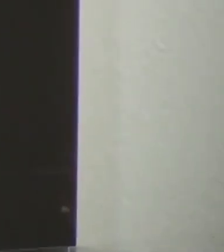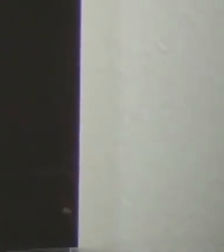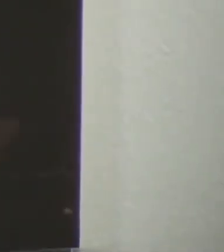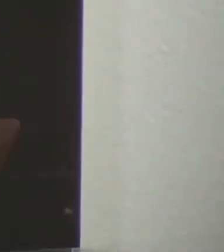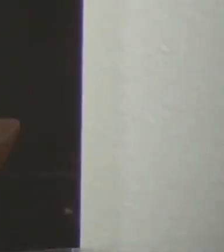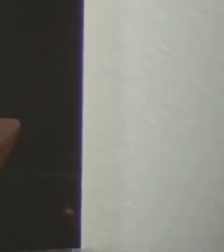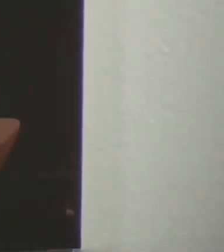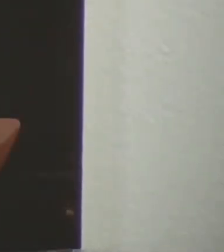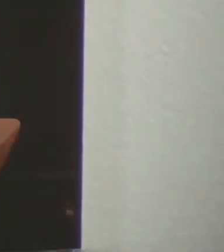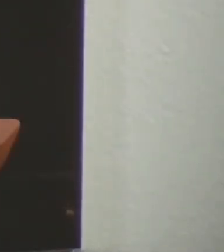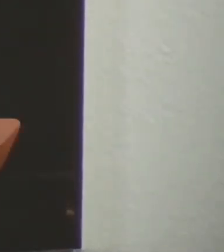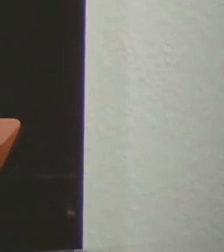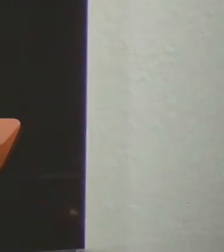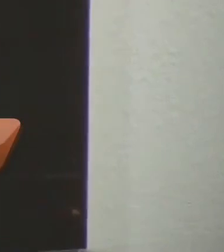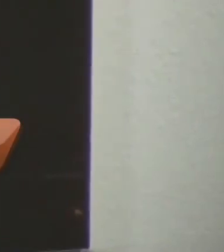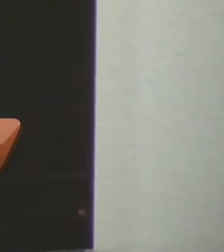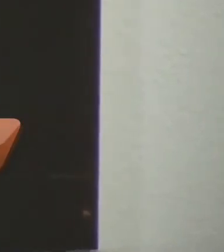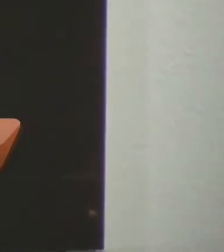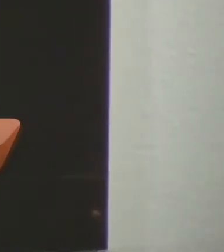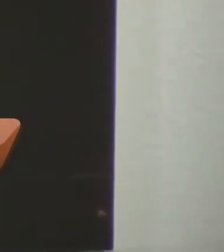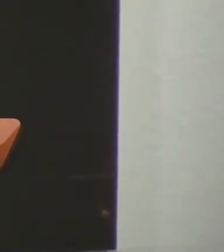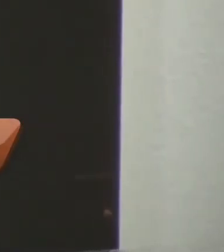Con el permiso de la mesa directiva.